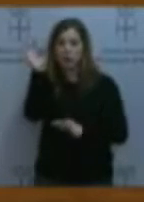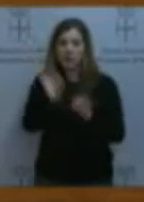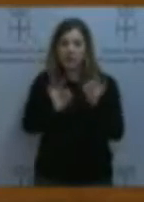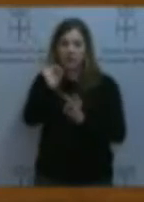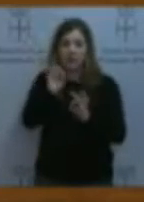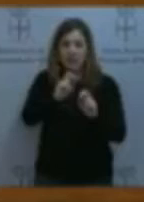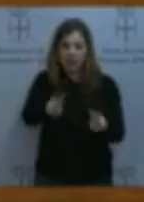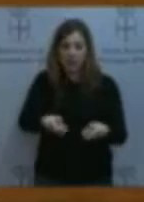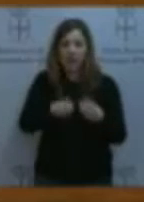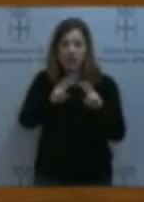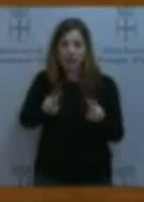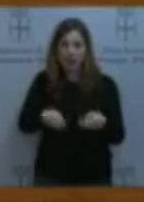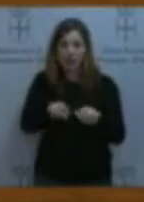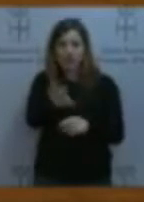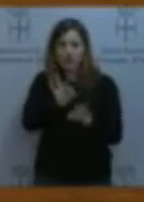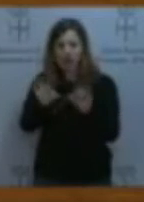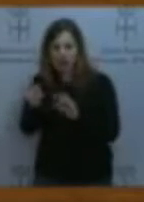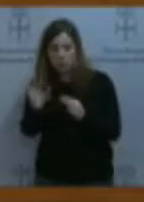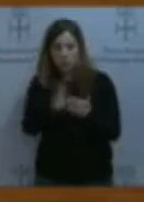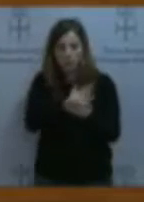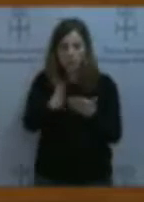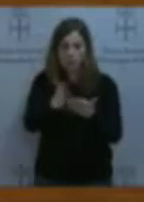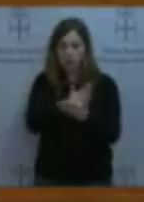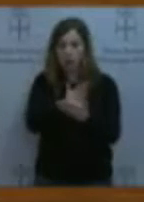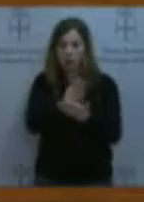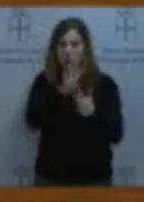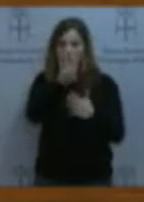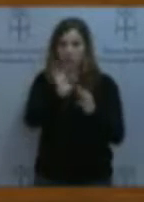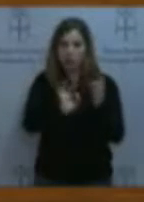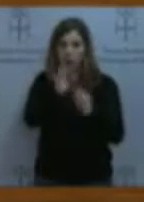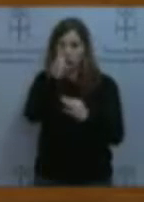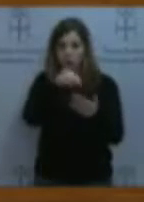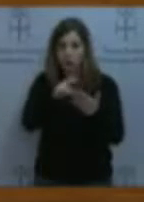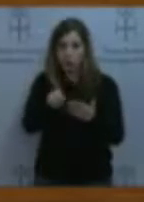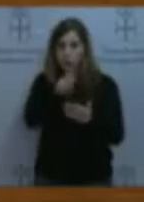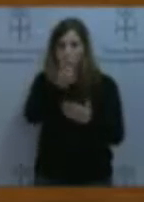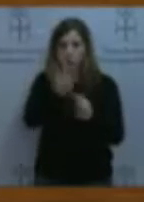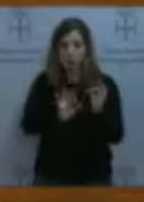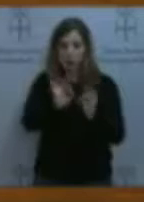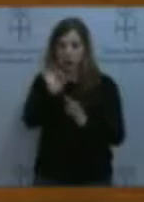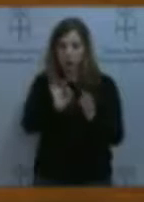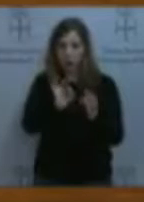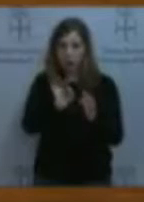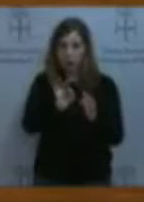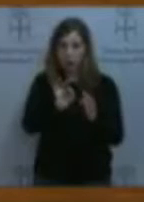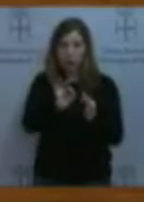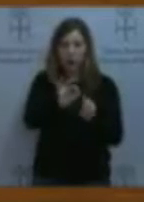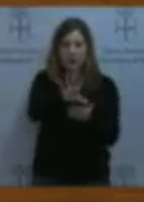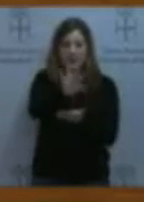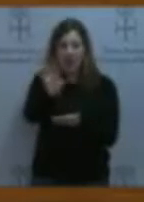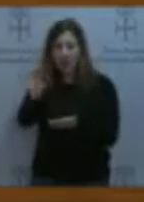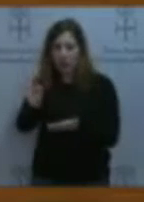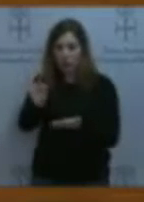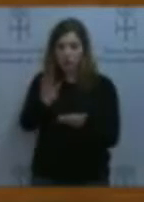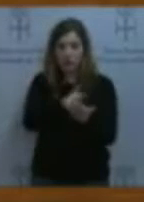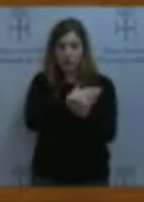4%. En 2001, el 4% tenían de recogida selectiva. Los datos en el año 2007